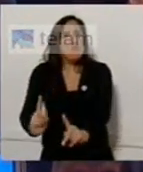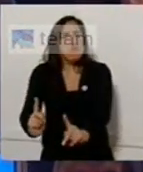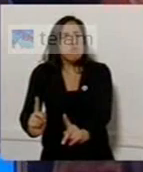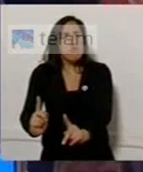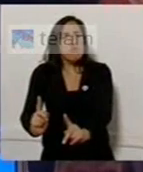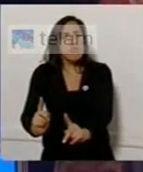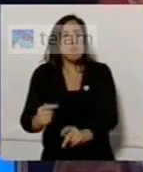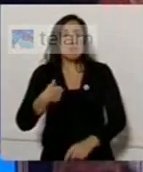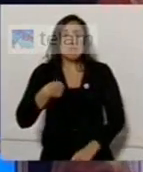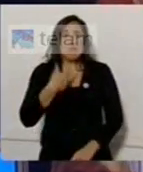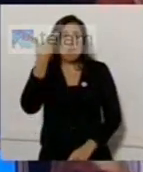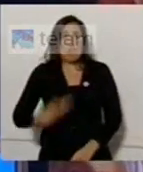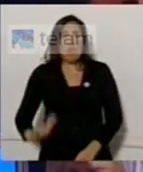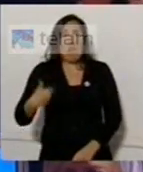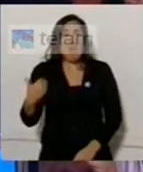yo como argentina